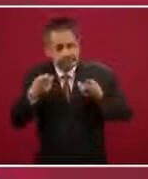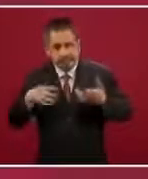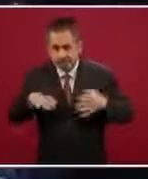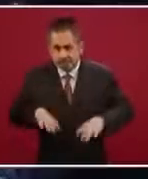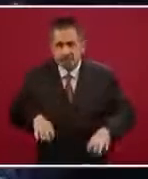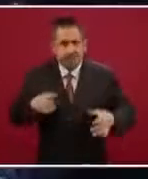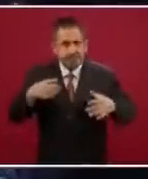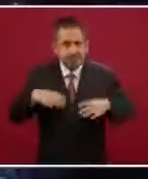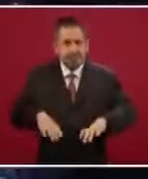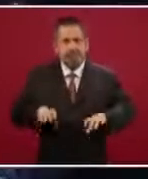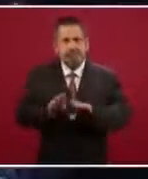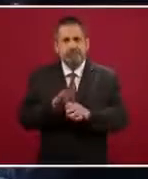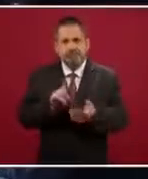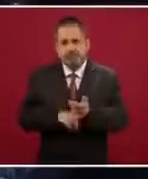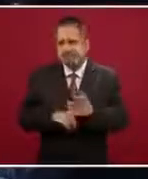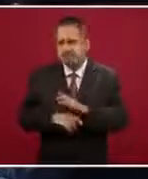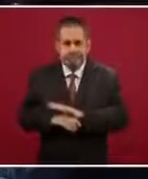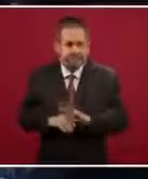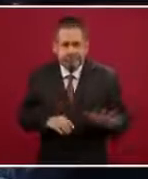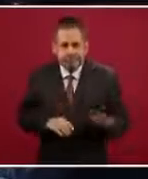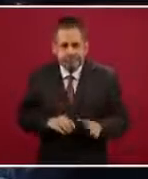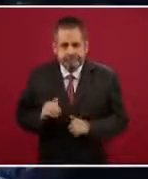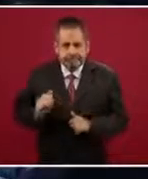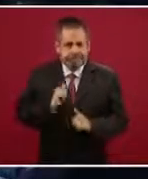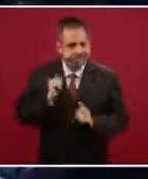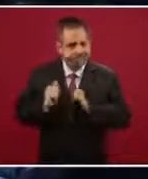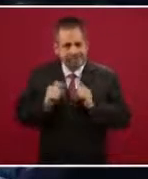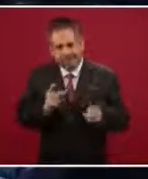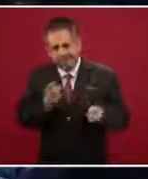o se aprovechaban de una crisis para robar,